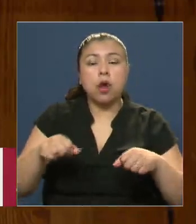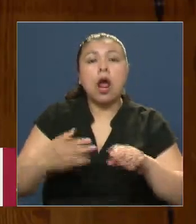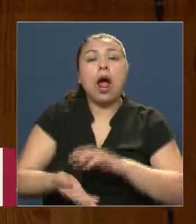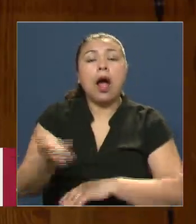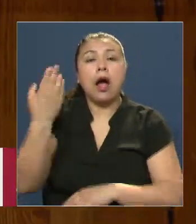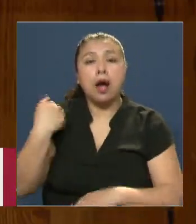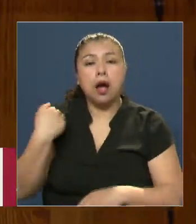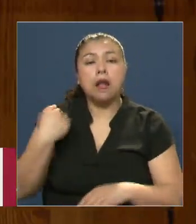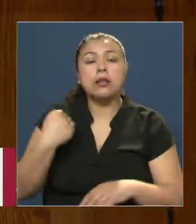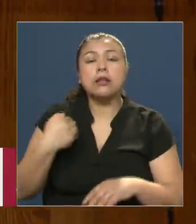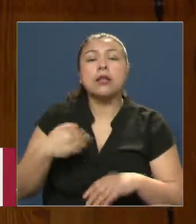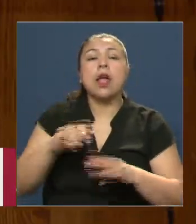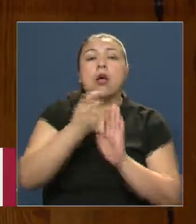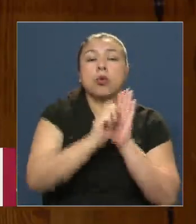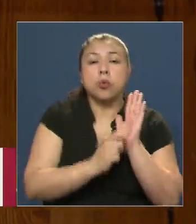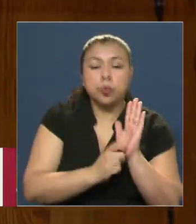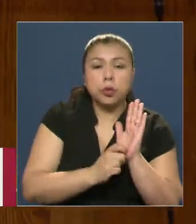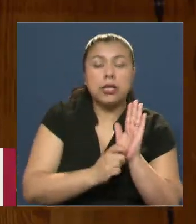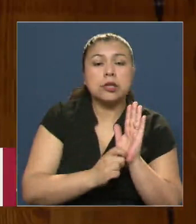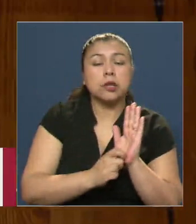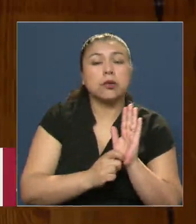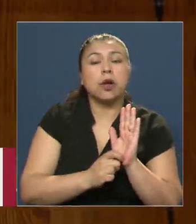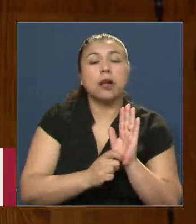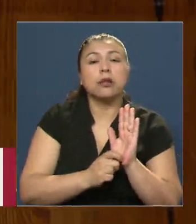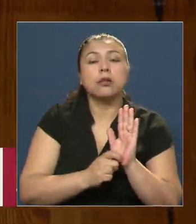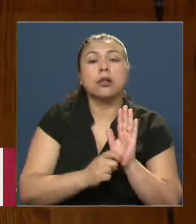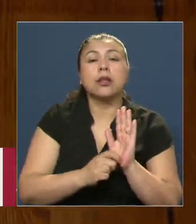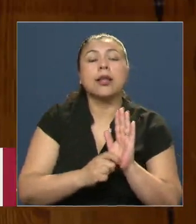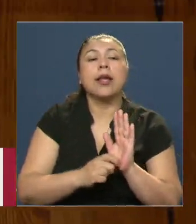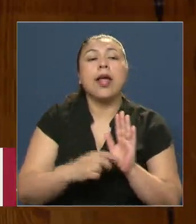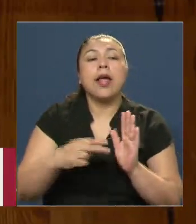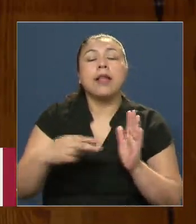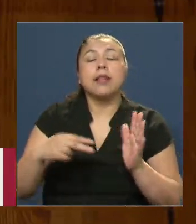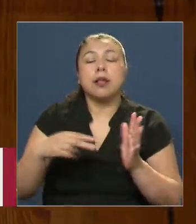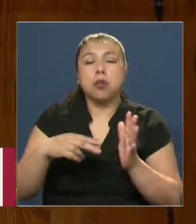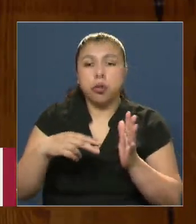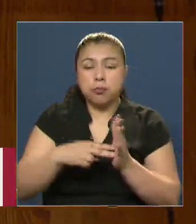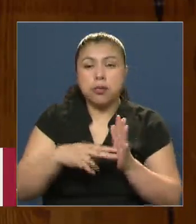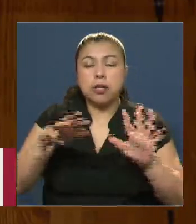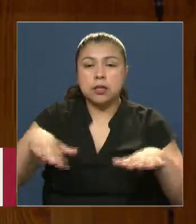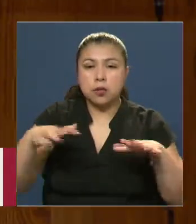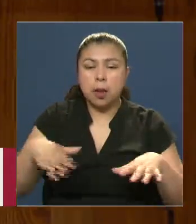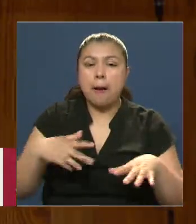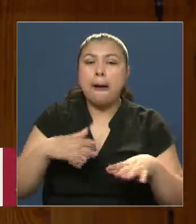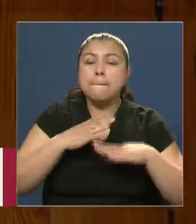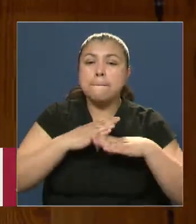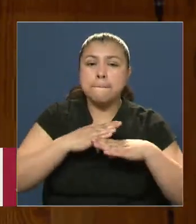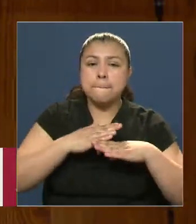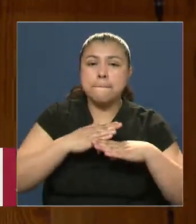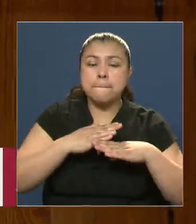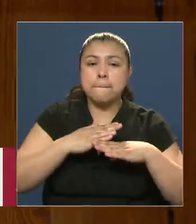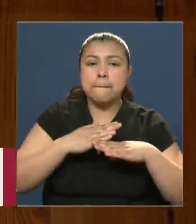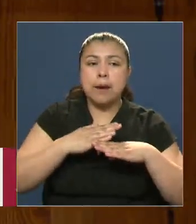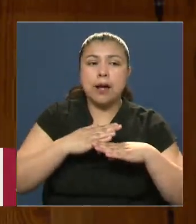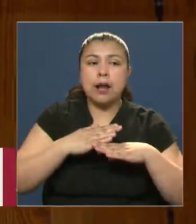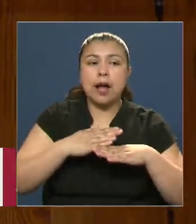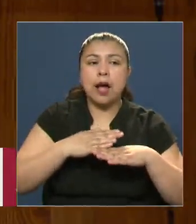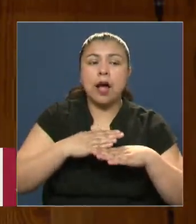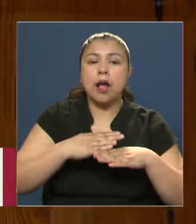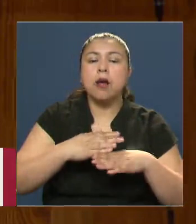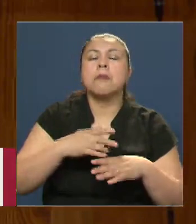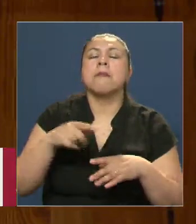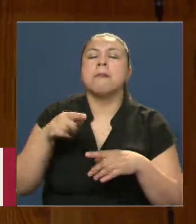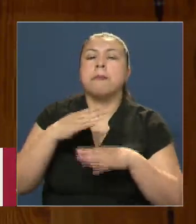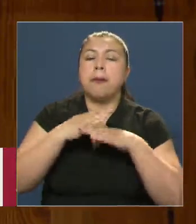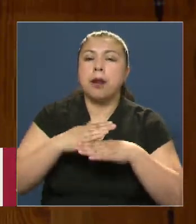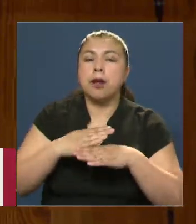a la elaboración del presupuesto del sector público correspondiente al año 2019. De manera que para evitar el desvío de recursos de las funciones